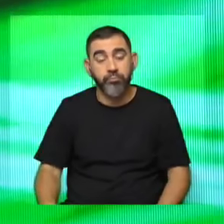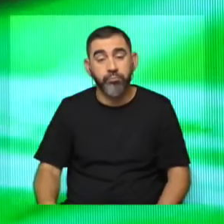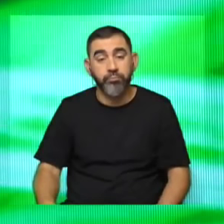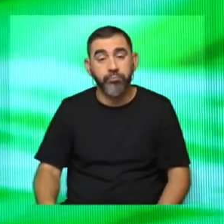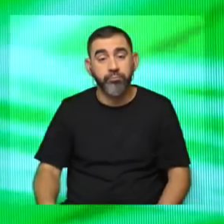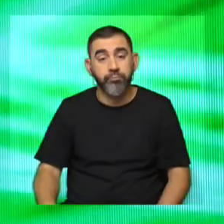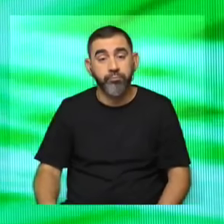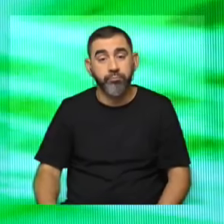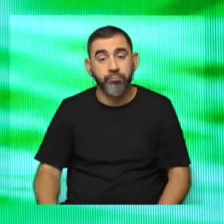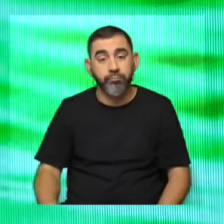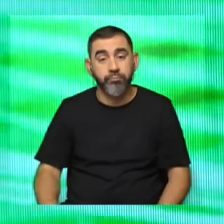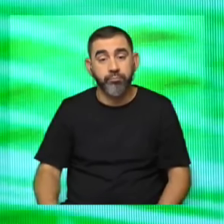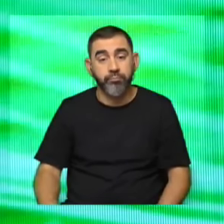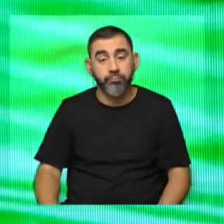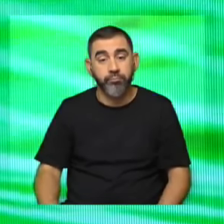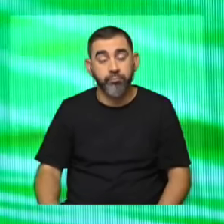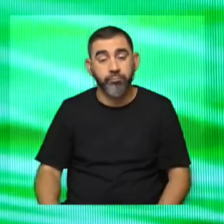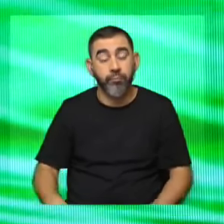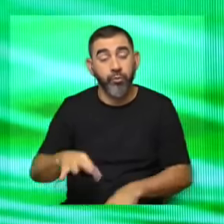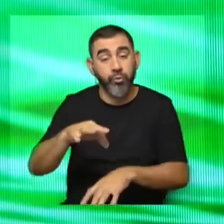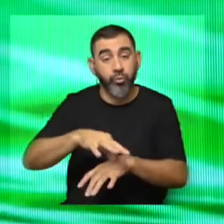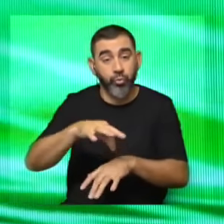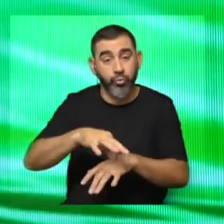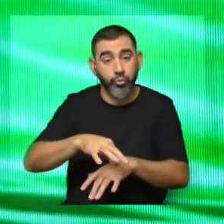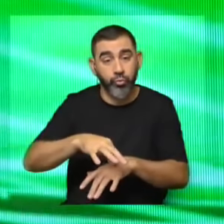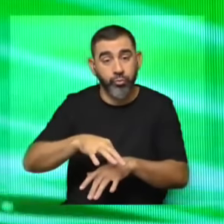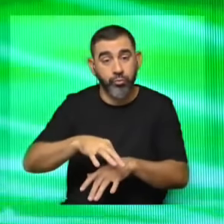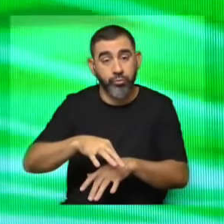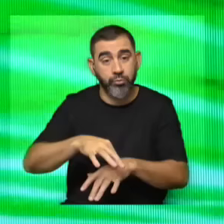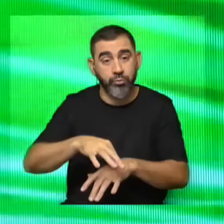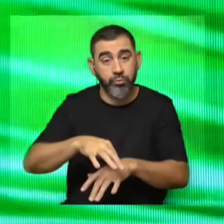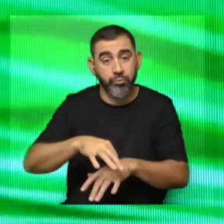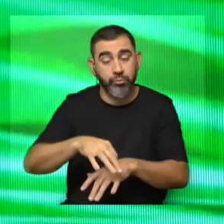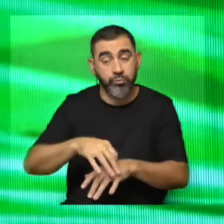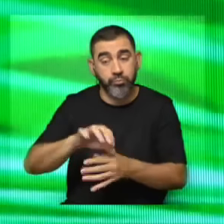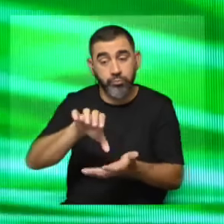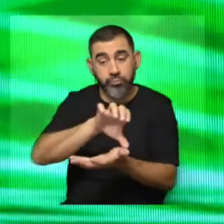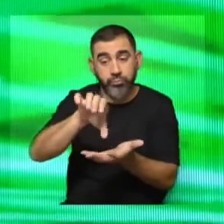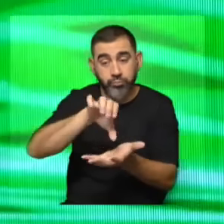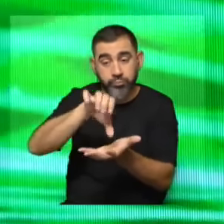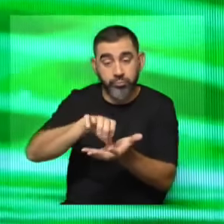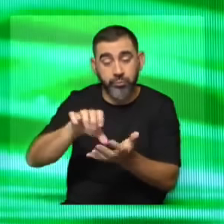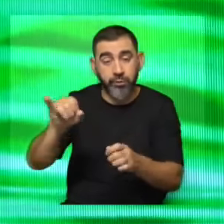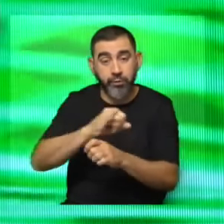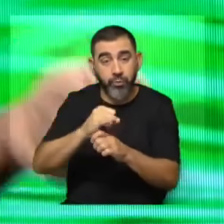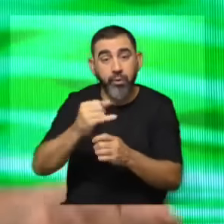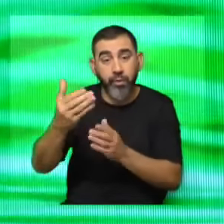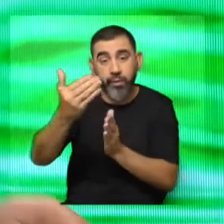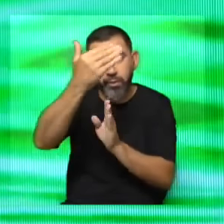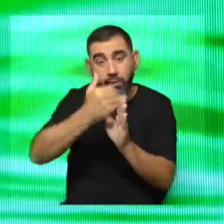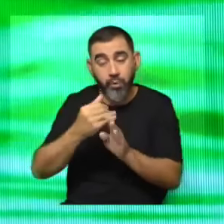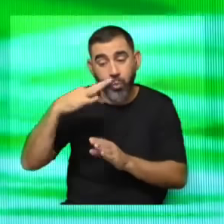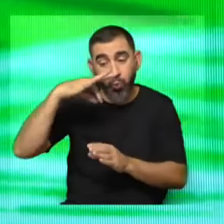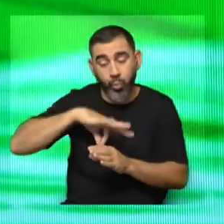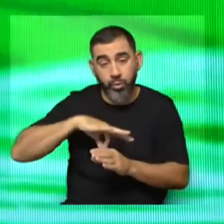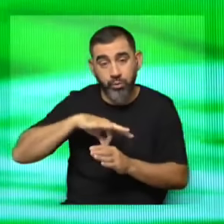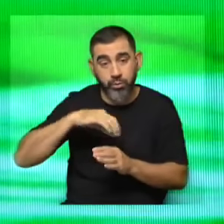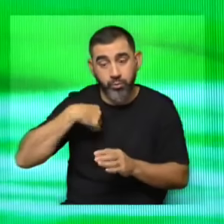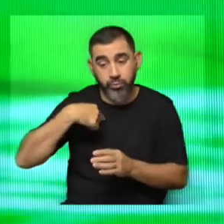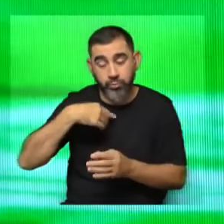eh rápidamente digo el el doctor es era capitalizadora de la institución o sea se le descuenta parte de su sueldo para como